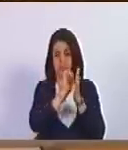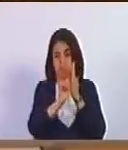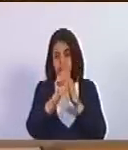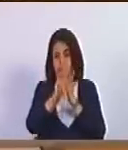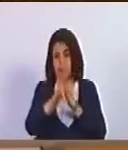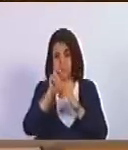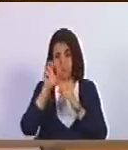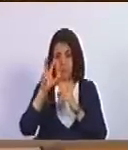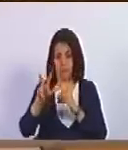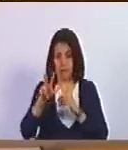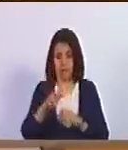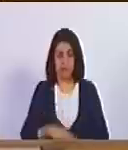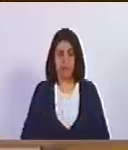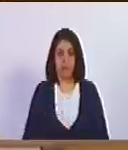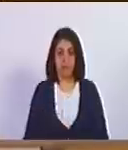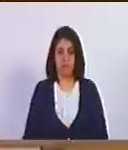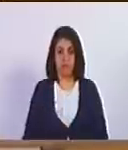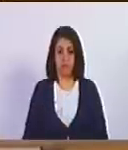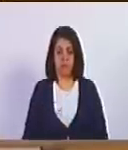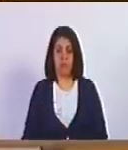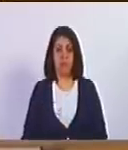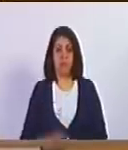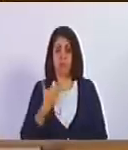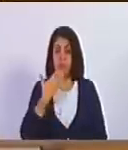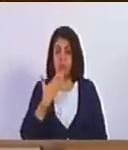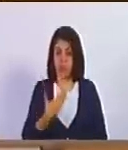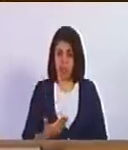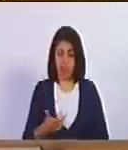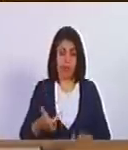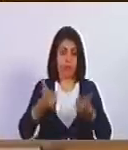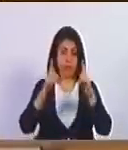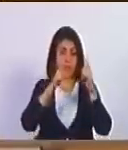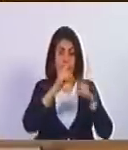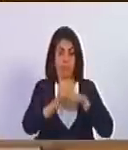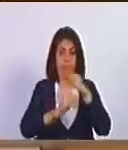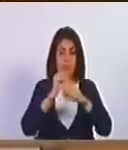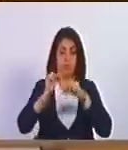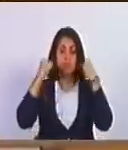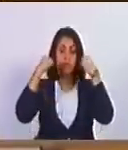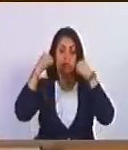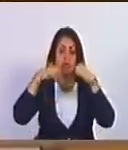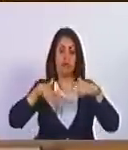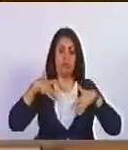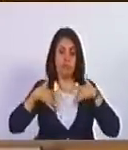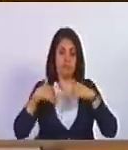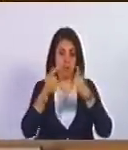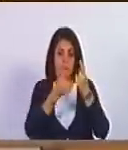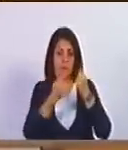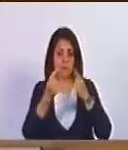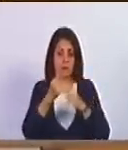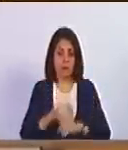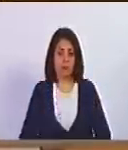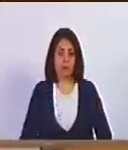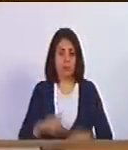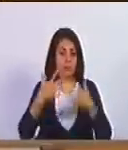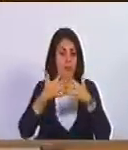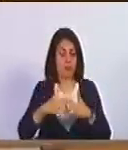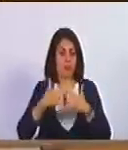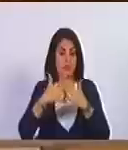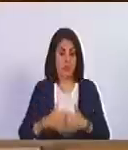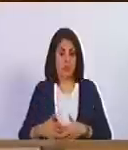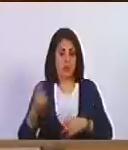términos. Artículo 33. Las licencias o autorizaciones para el ejercicio de actividades económicas,